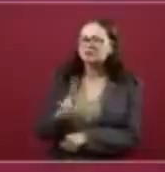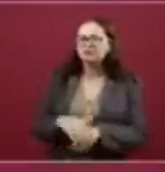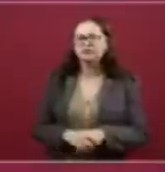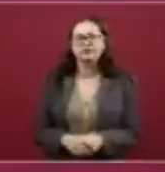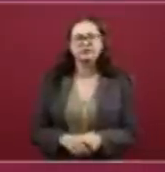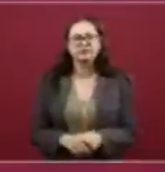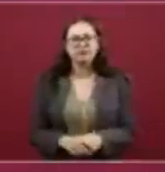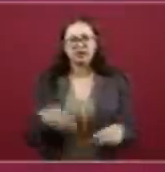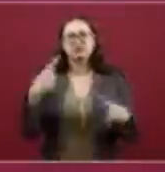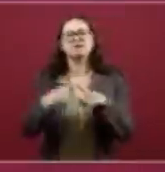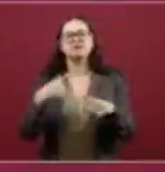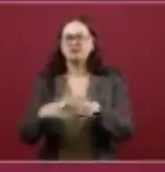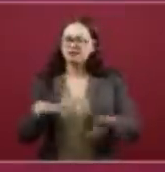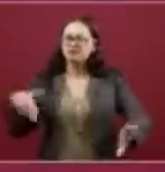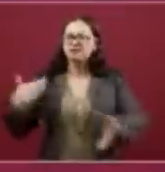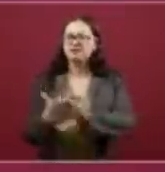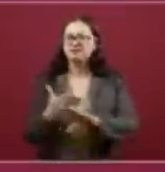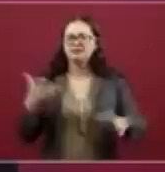los que agreden?